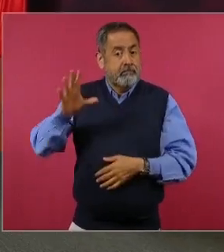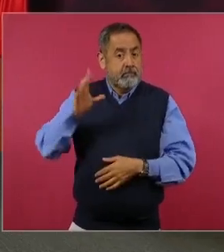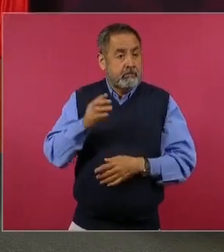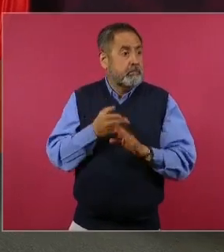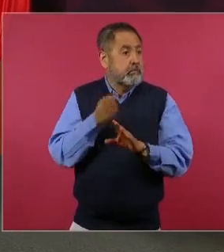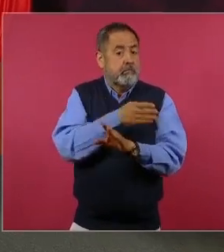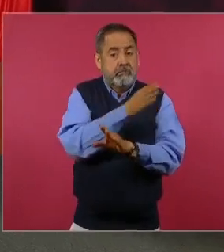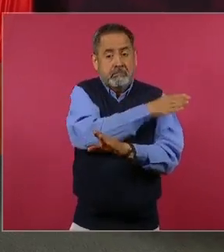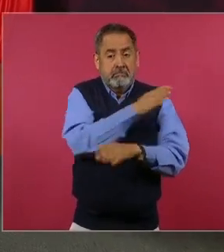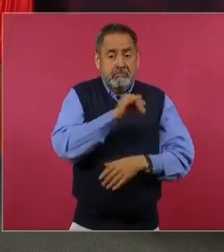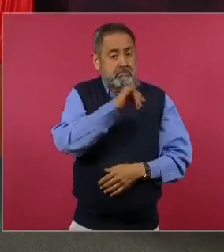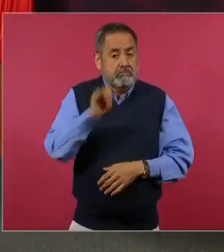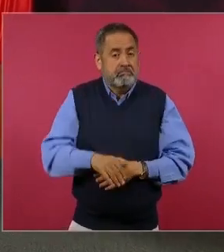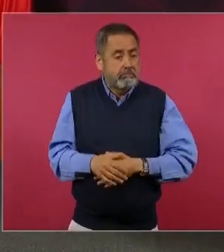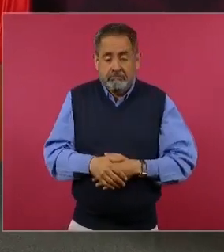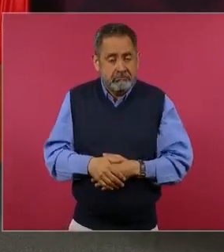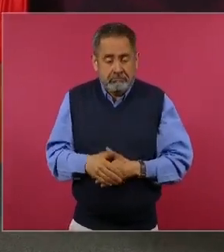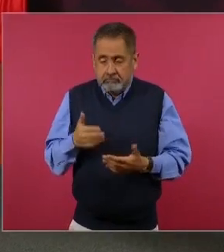Yo recuerdo